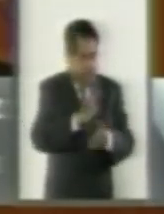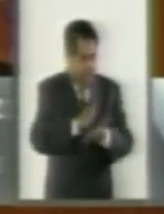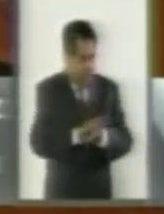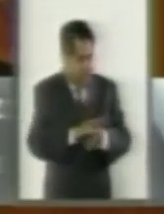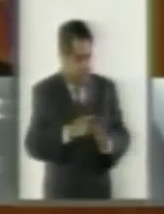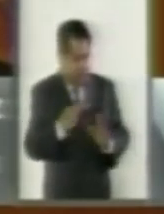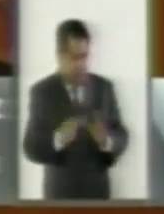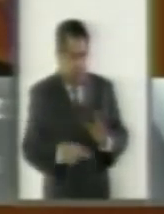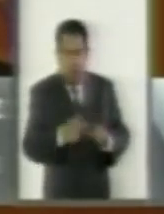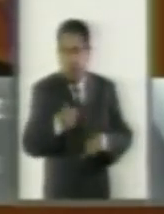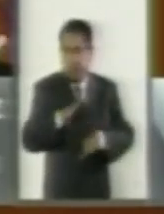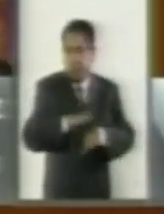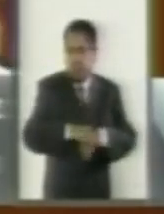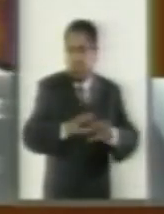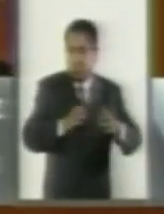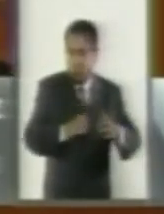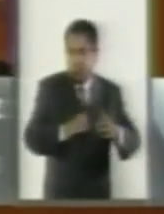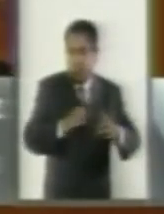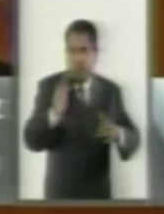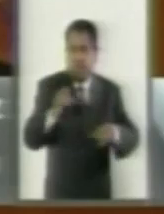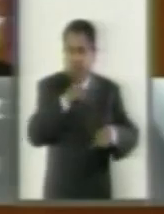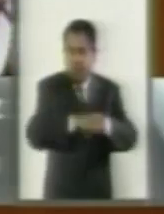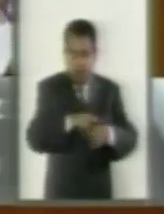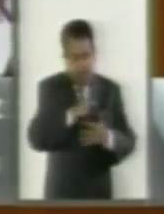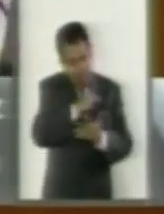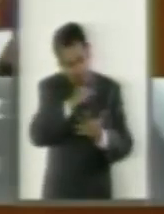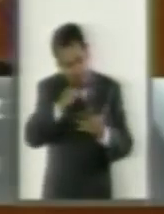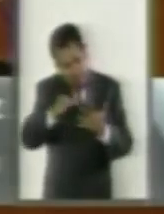Orgánica de la Administración Pública Federal,